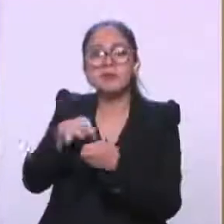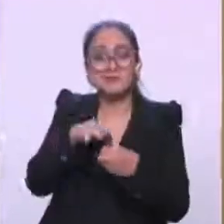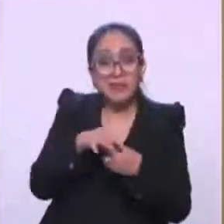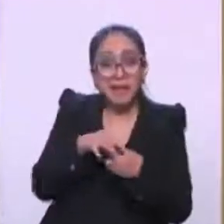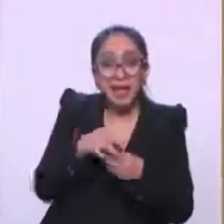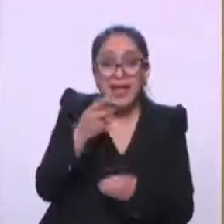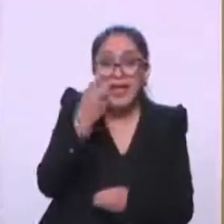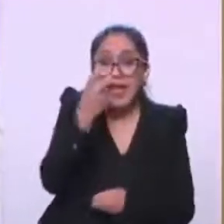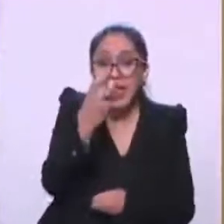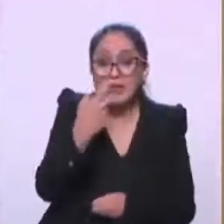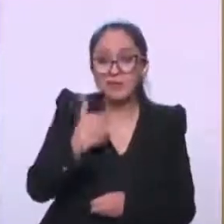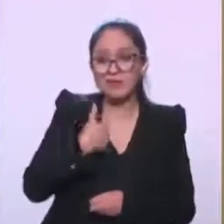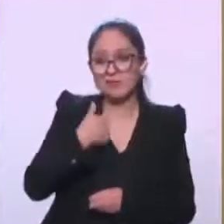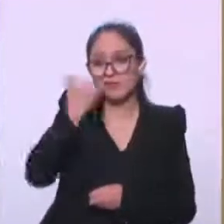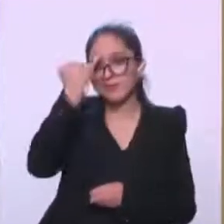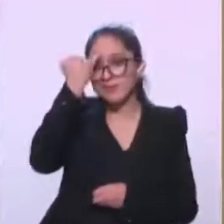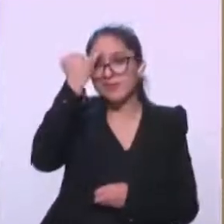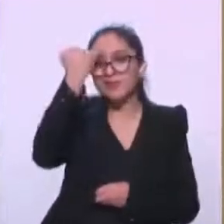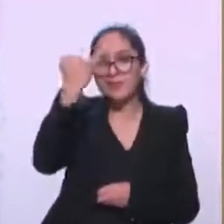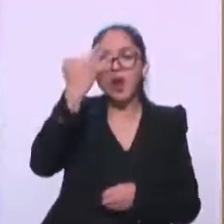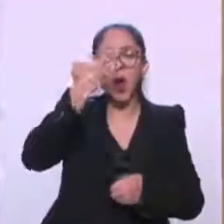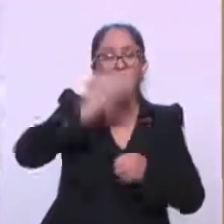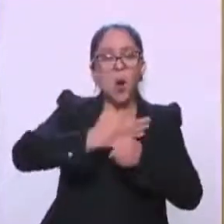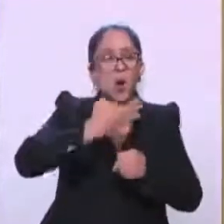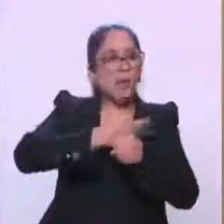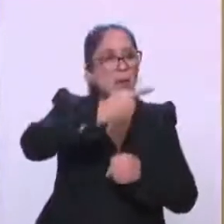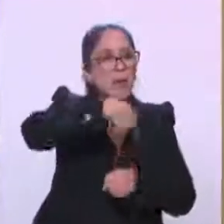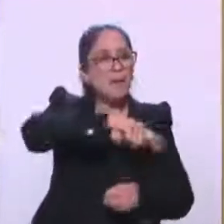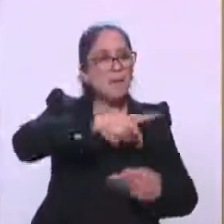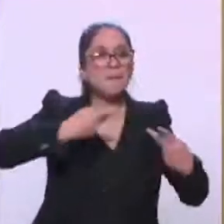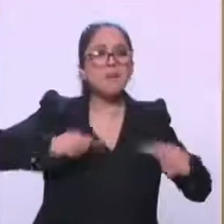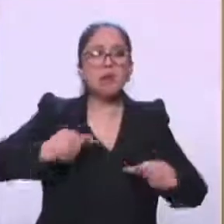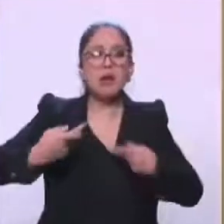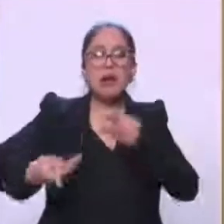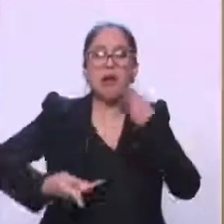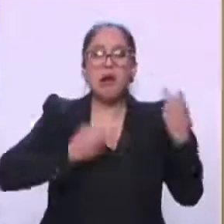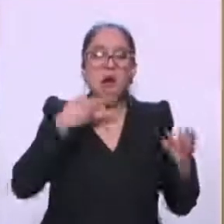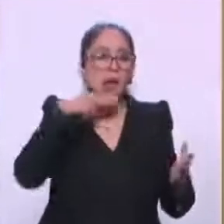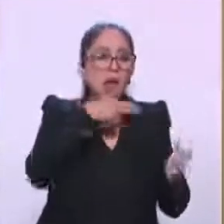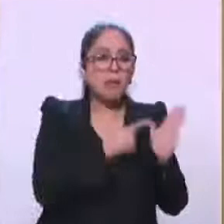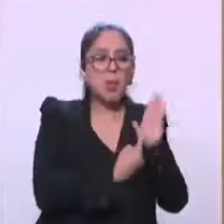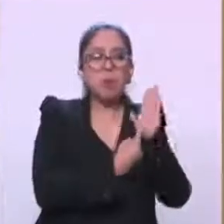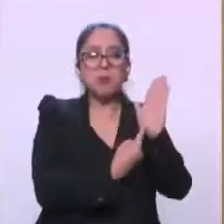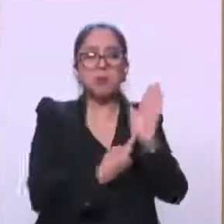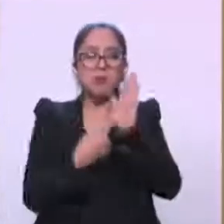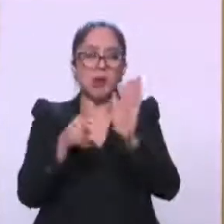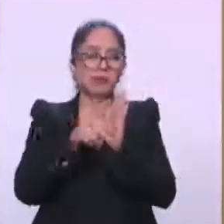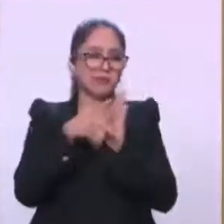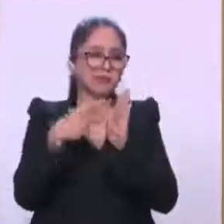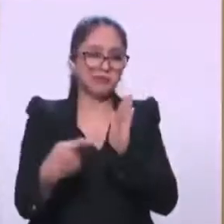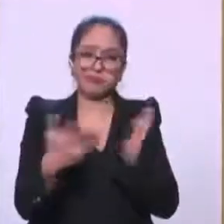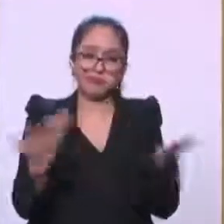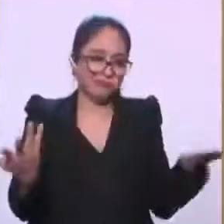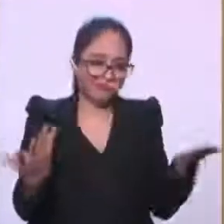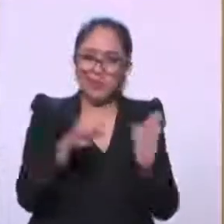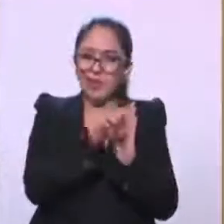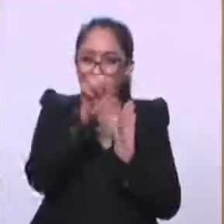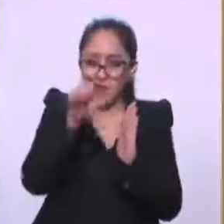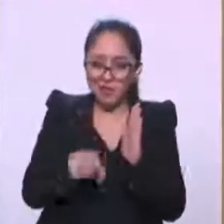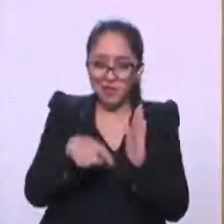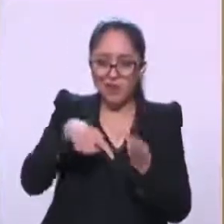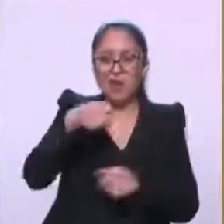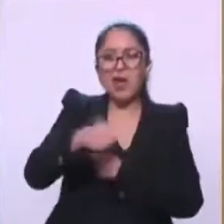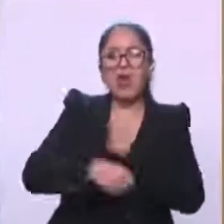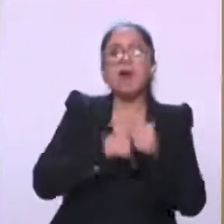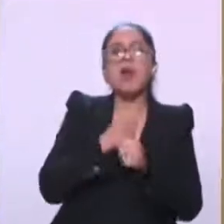mesura, prevención frente a lo que se está publicando. Y por eso les pongo el ejemplo de este año. Vean lo que pasó en Coahuila, vean lo que